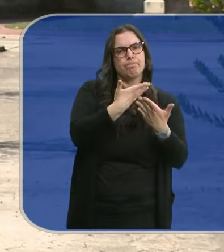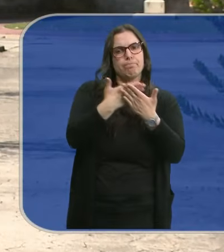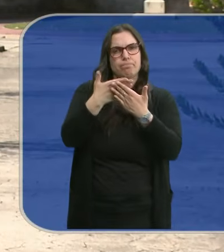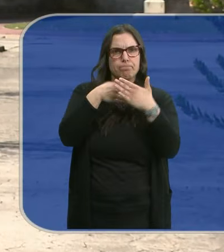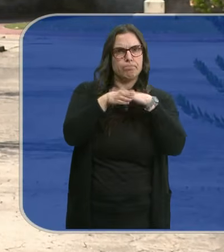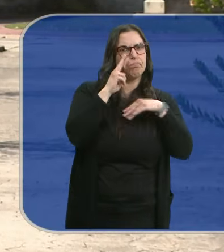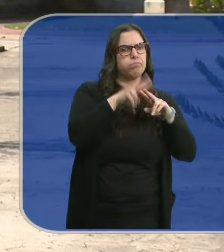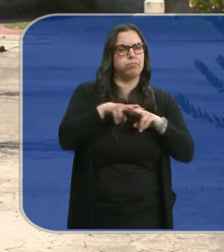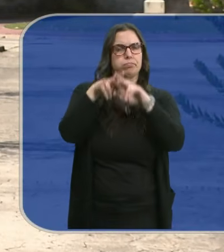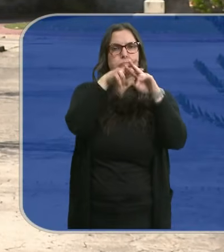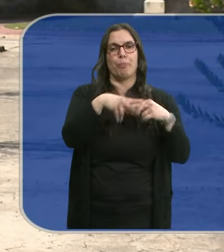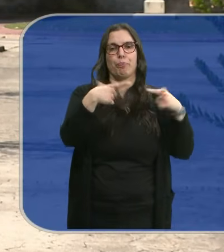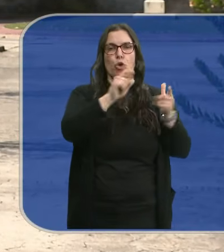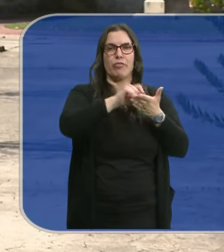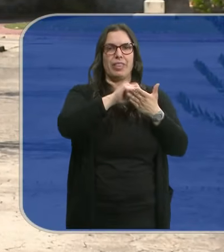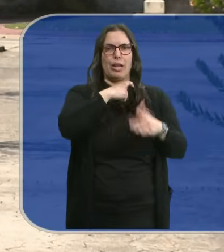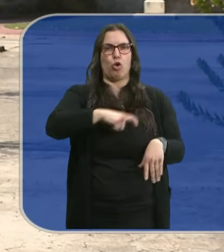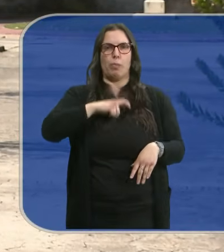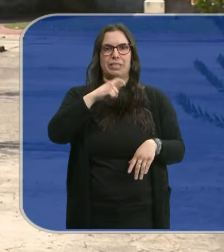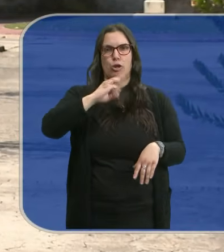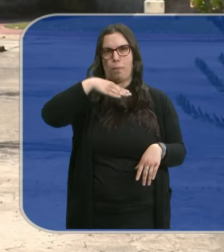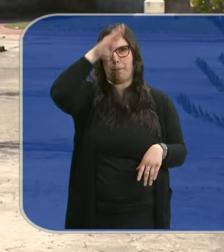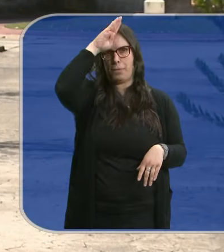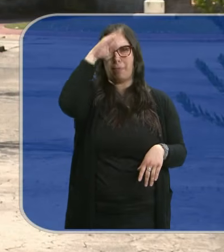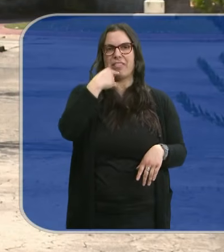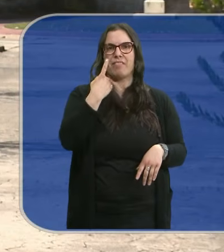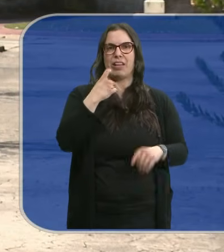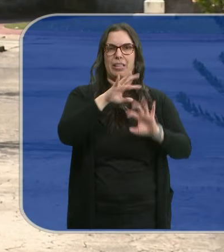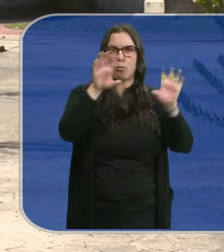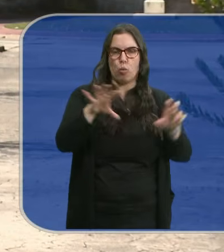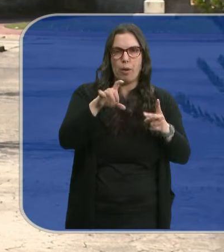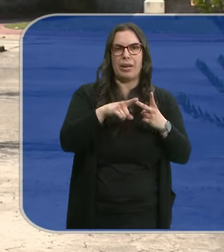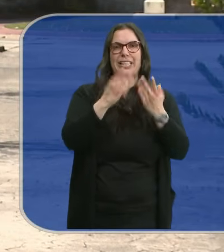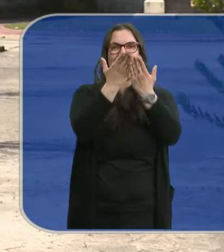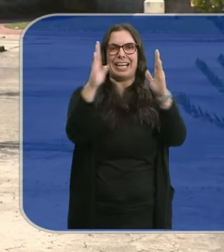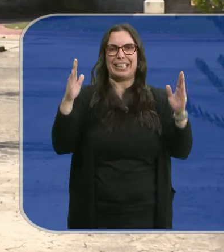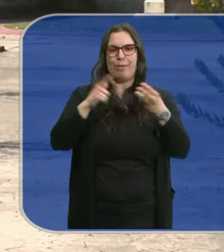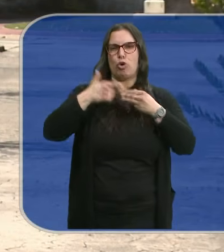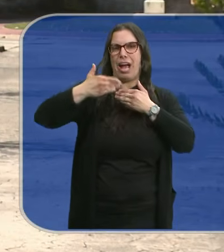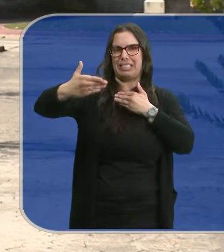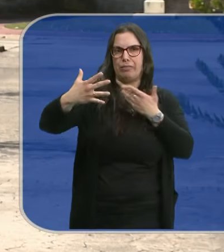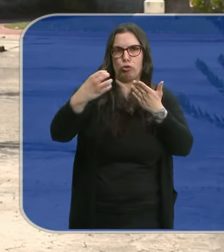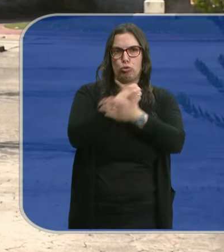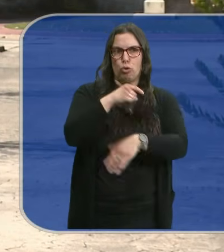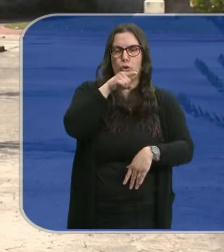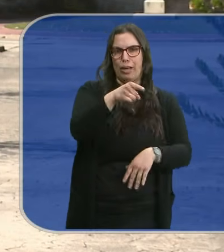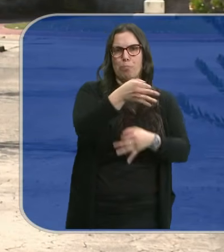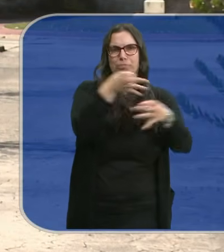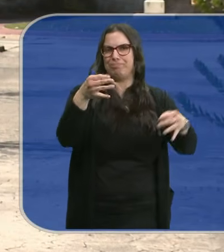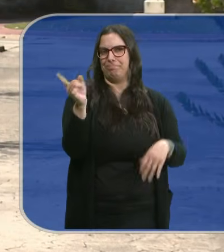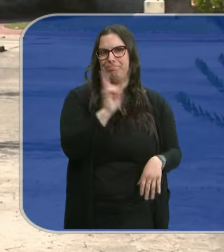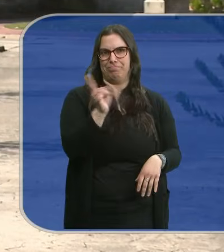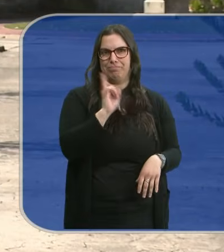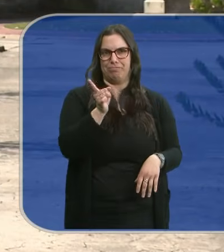que realizar. Según la oficina del comisario pontificio, faltan muebles, retablos y todo el archivo, y este convento no ha quedado en